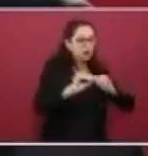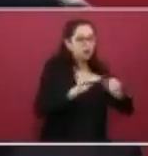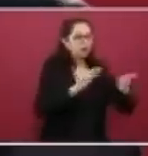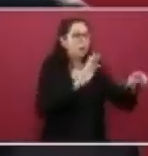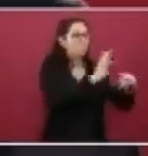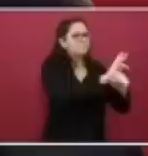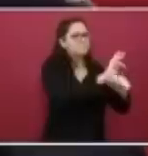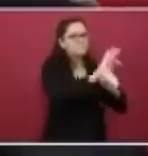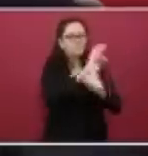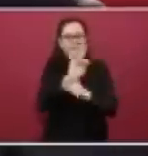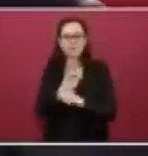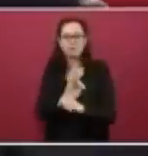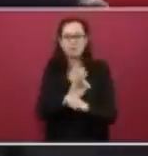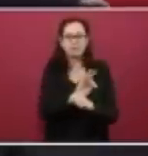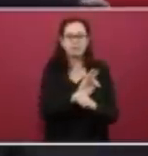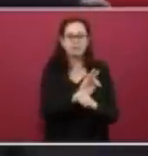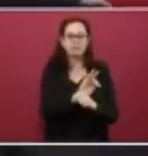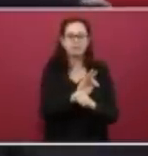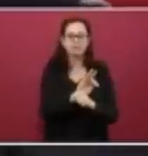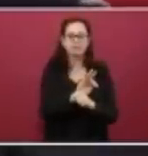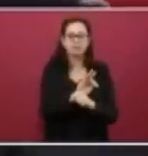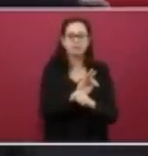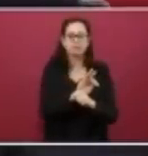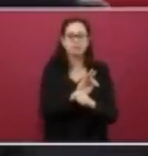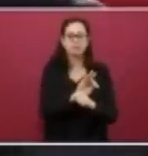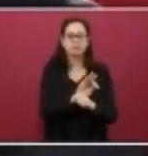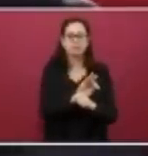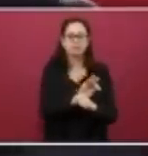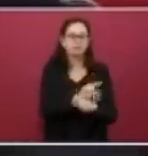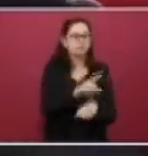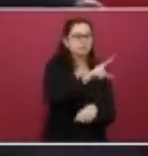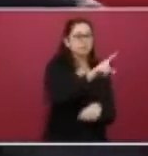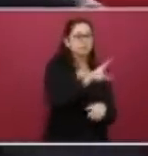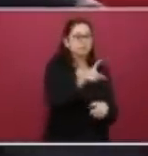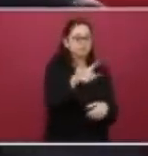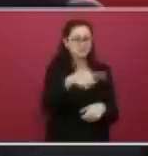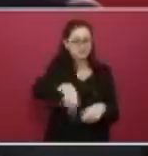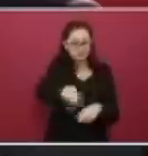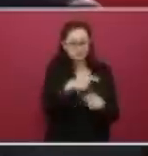son apoyados por empresas